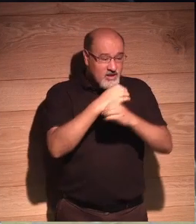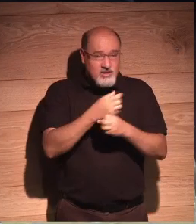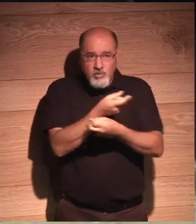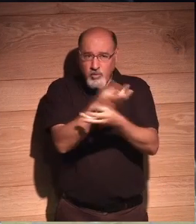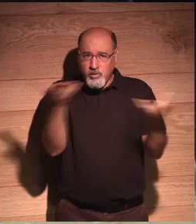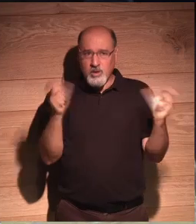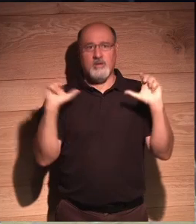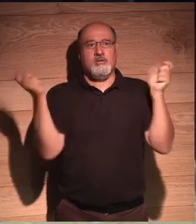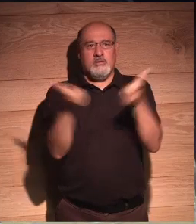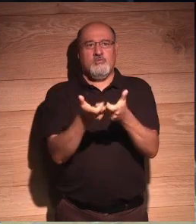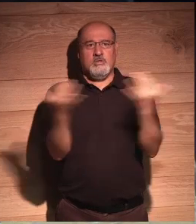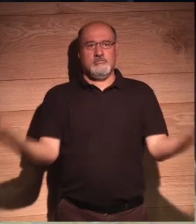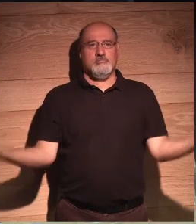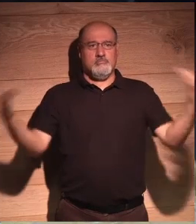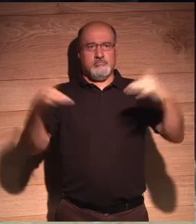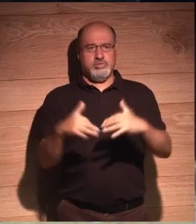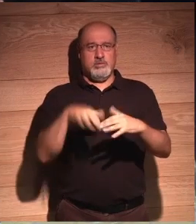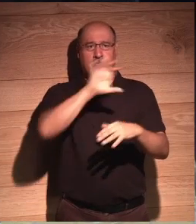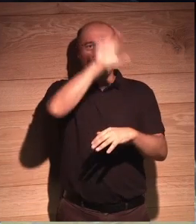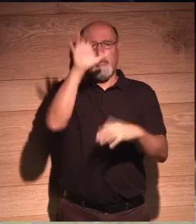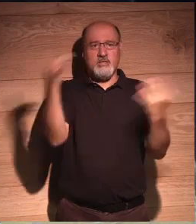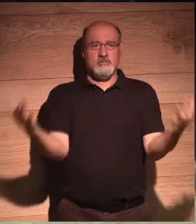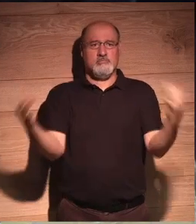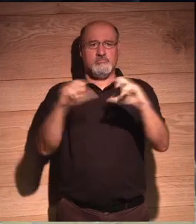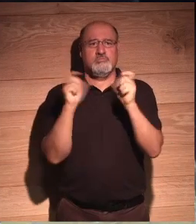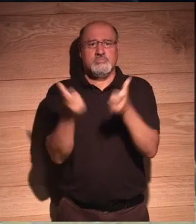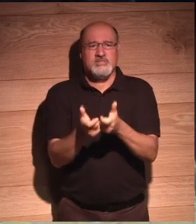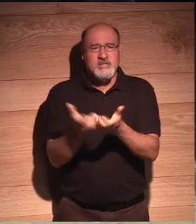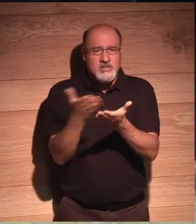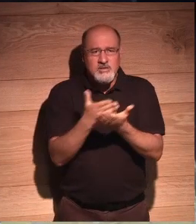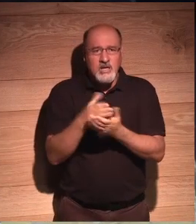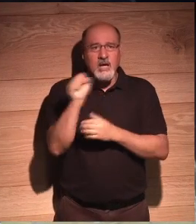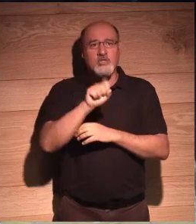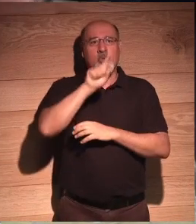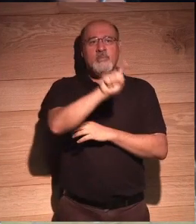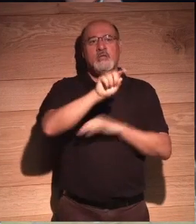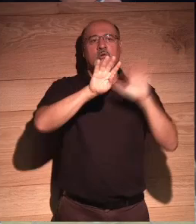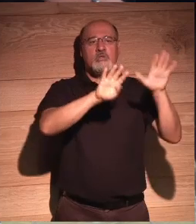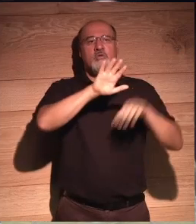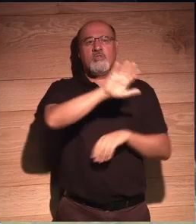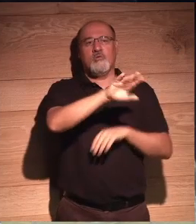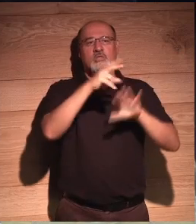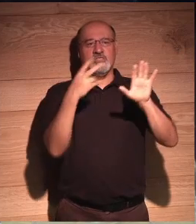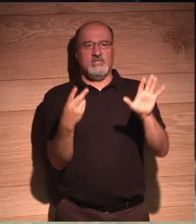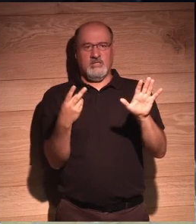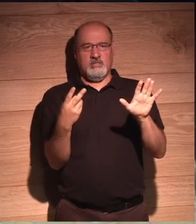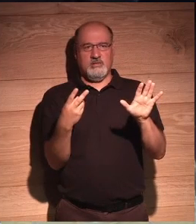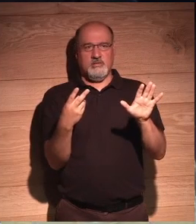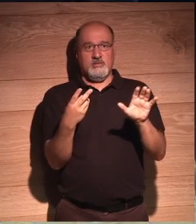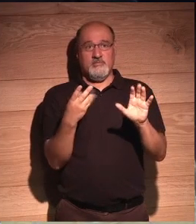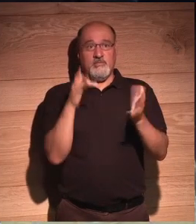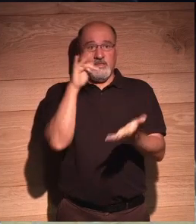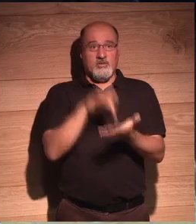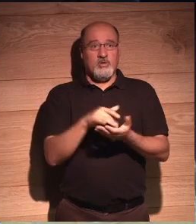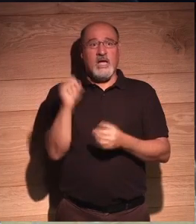se reúnen para estudiar en el año 57 el efecto del Año